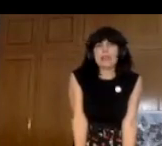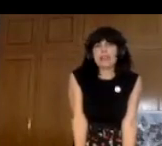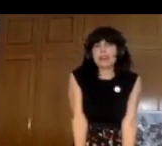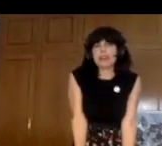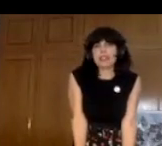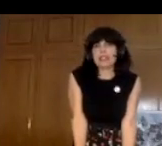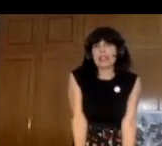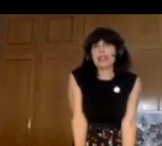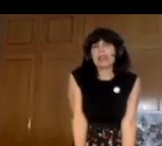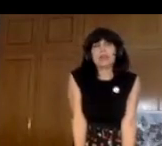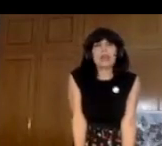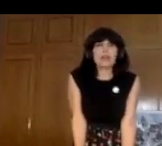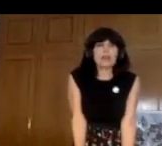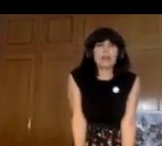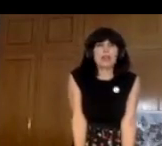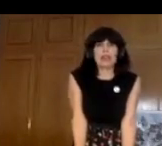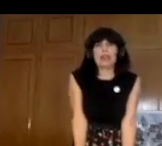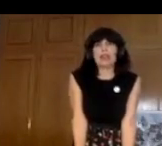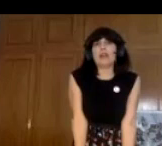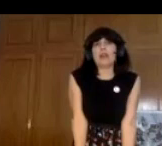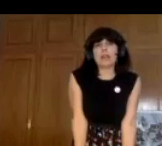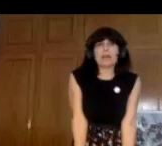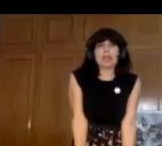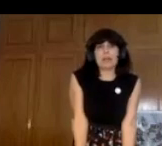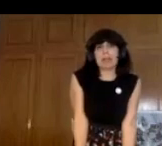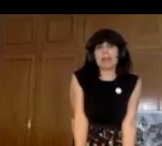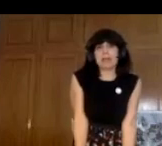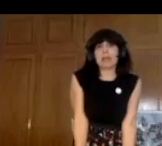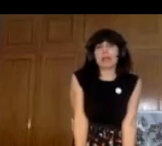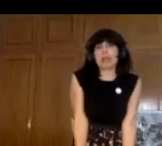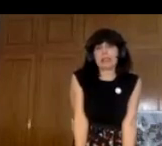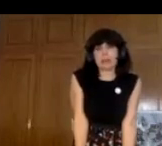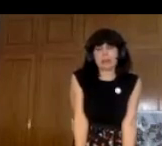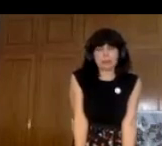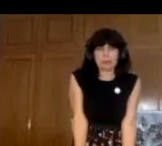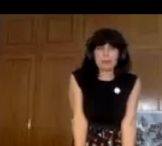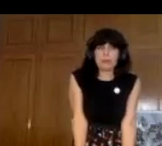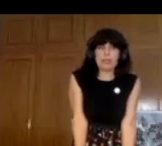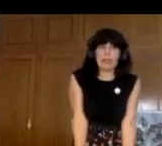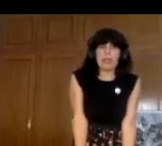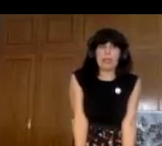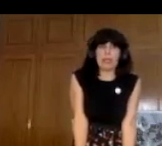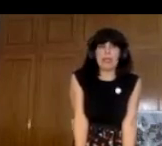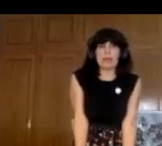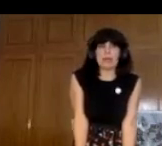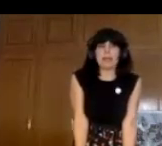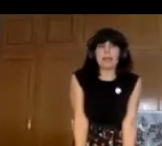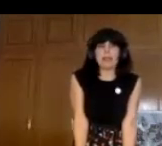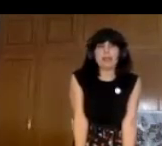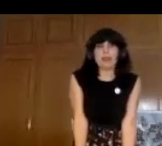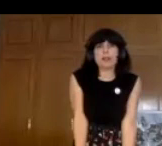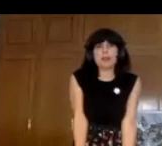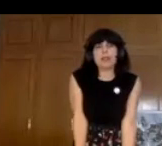de eventos que han cambiado lo que llamamos el paradigma comunicativo. El primer